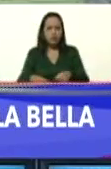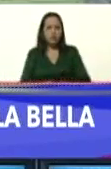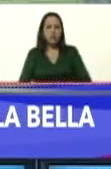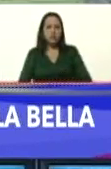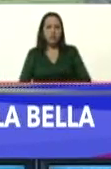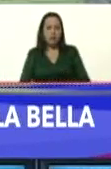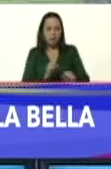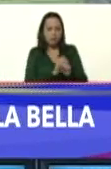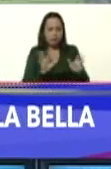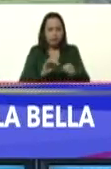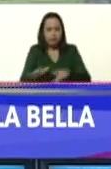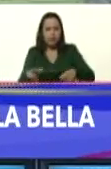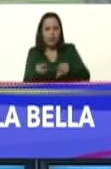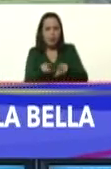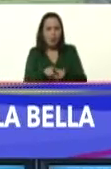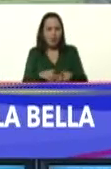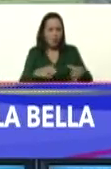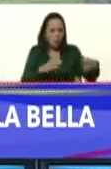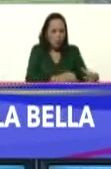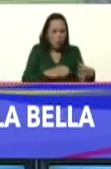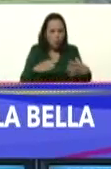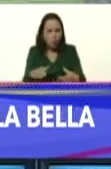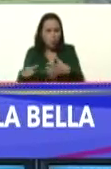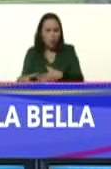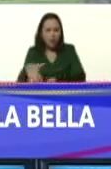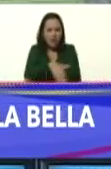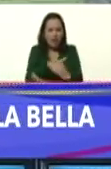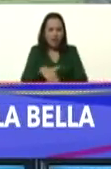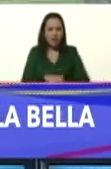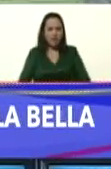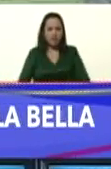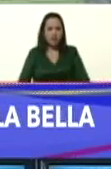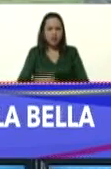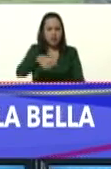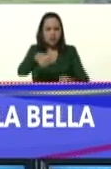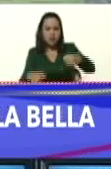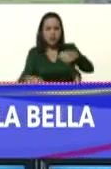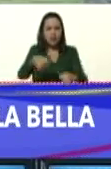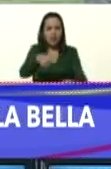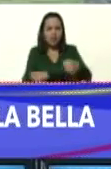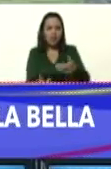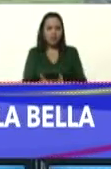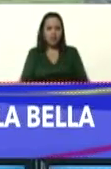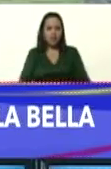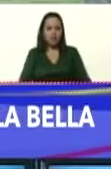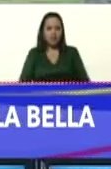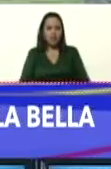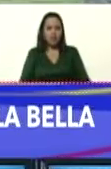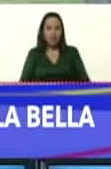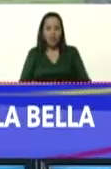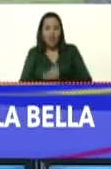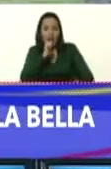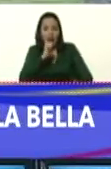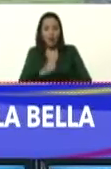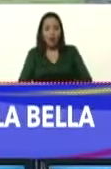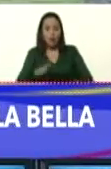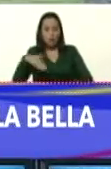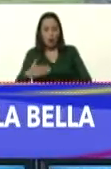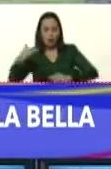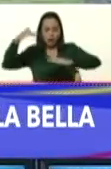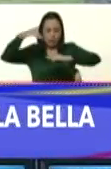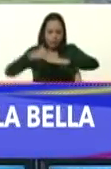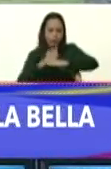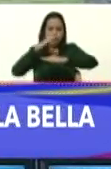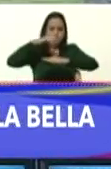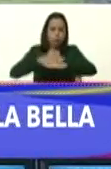Los huecos, compadre, los huecos. Me tuve que llevar un vehículo anfibio para pasar por los huecos